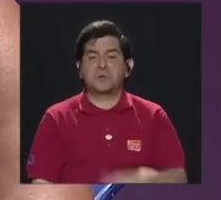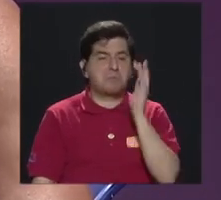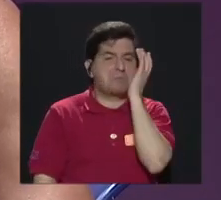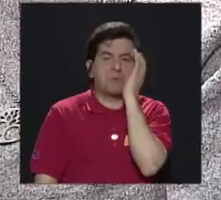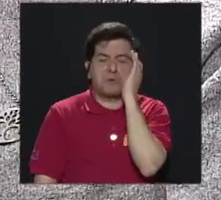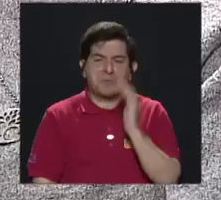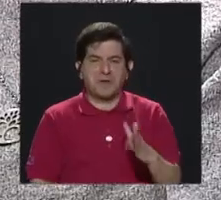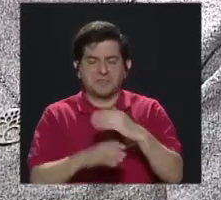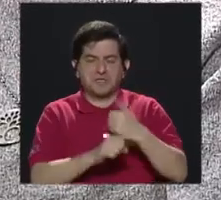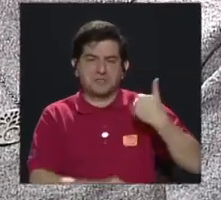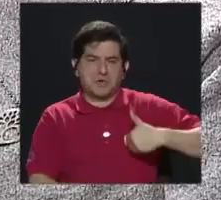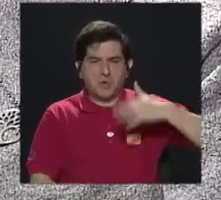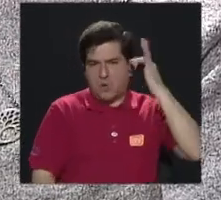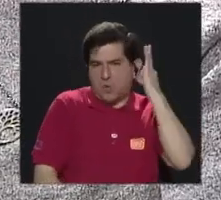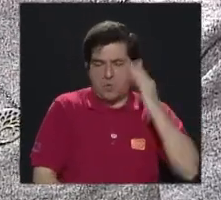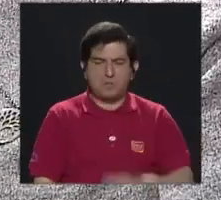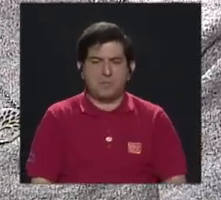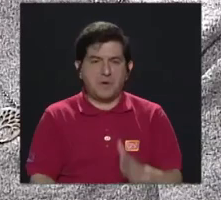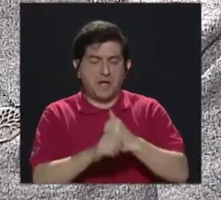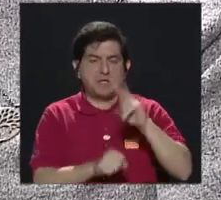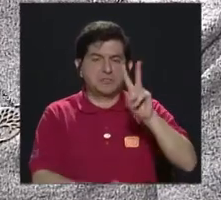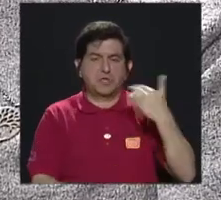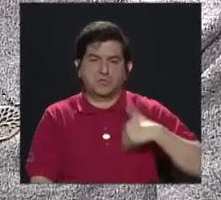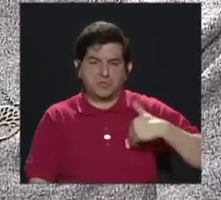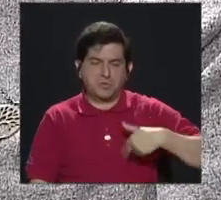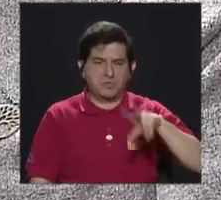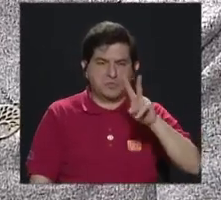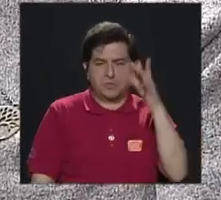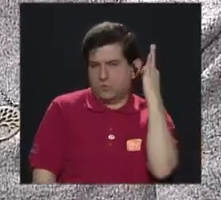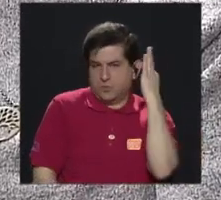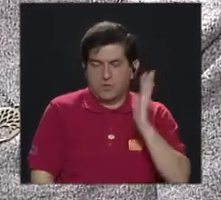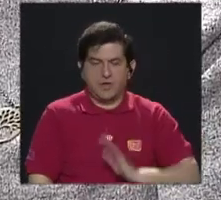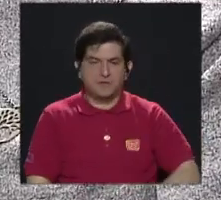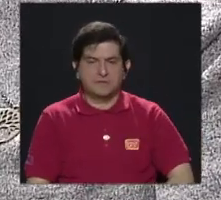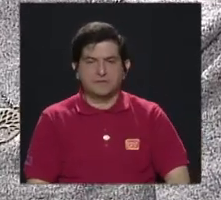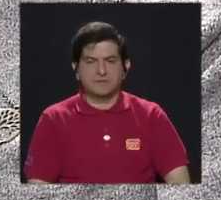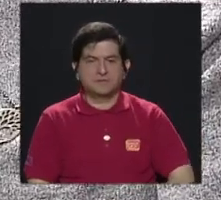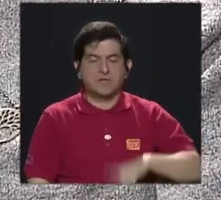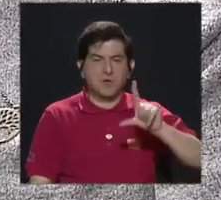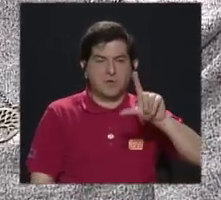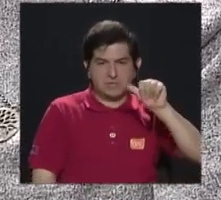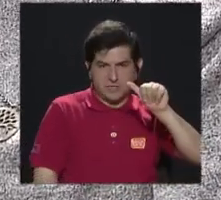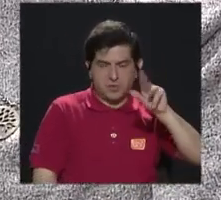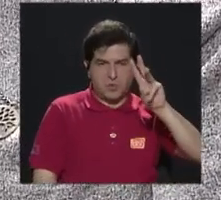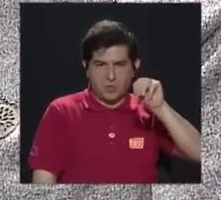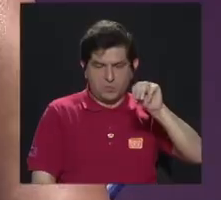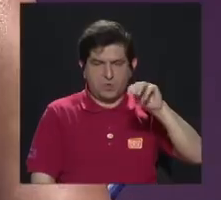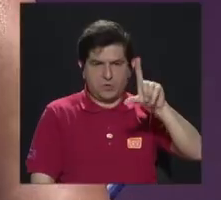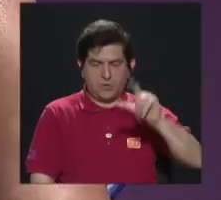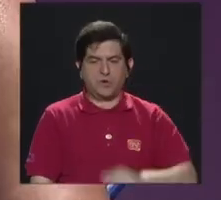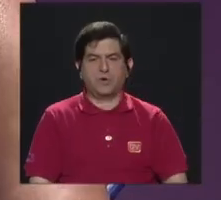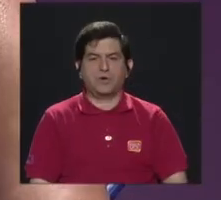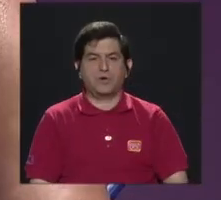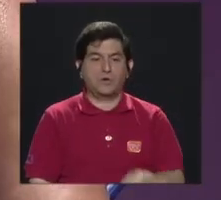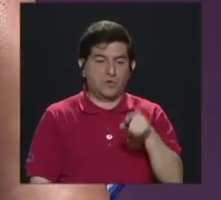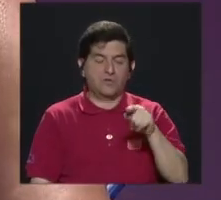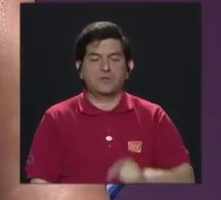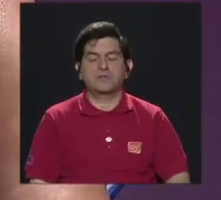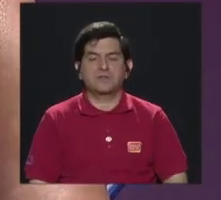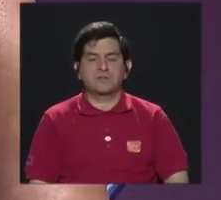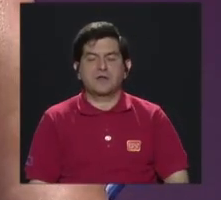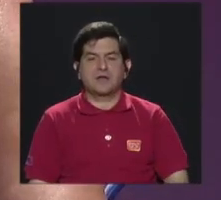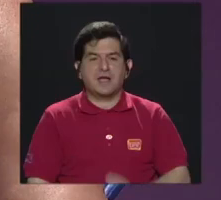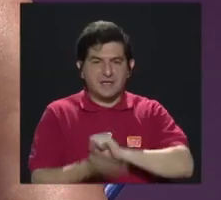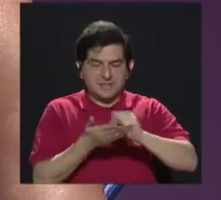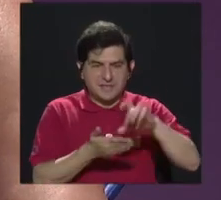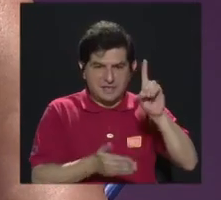hacer hombre y mujer, hubiera hecho 2 hombres y 2 mujeres. Luis Antonio Montero Lobo, de la Unión de San Diego